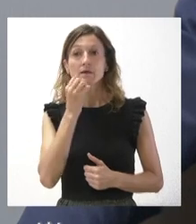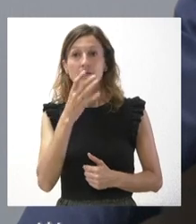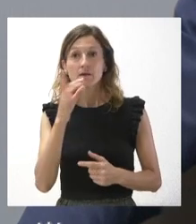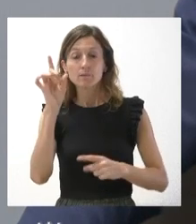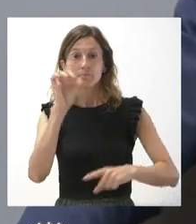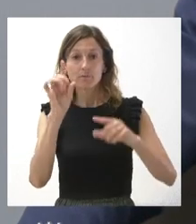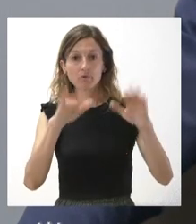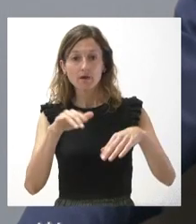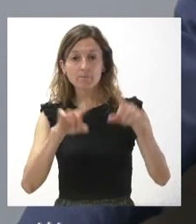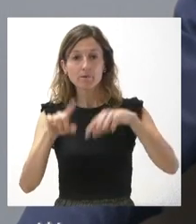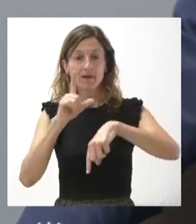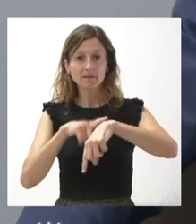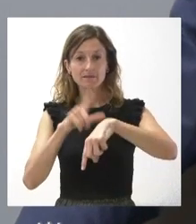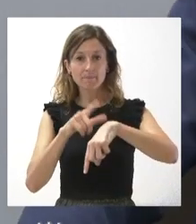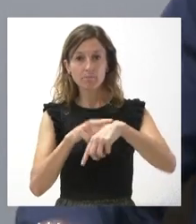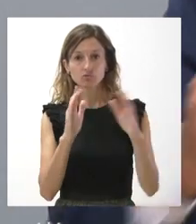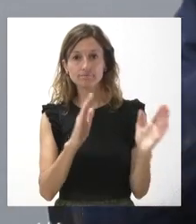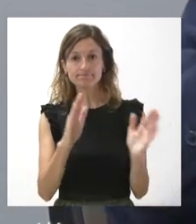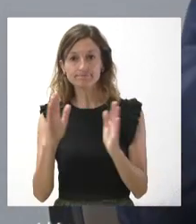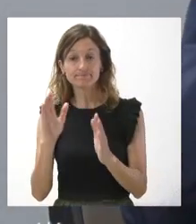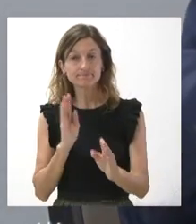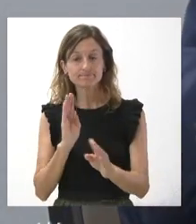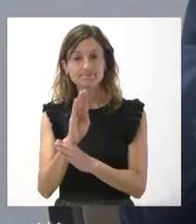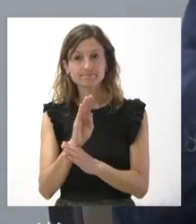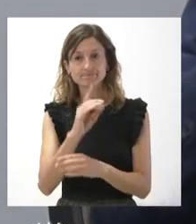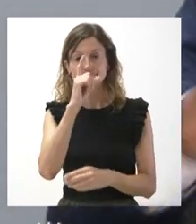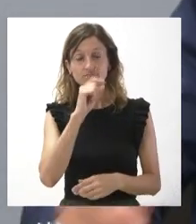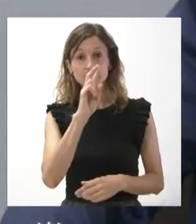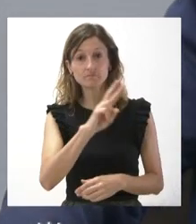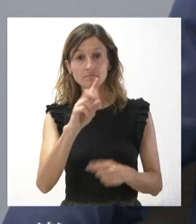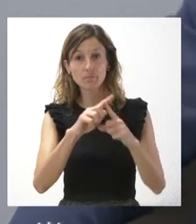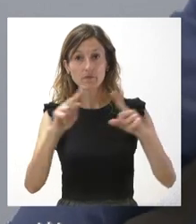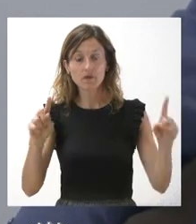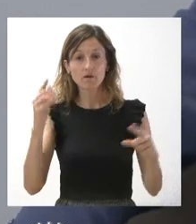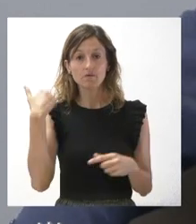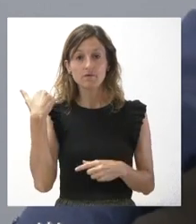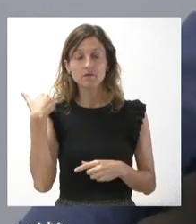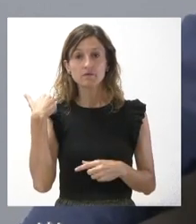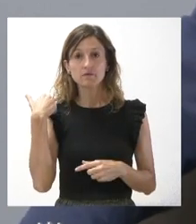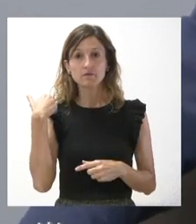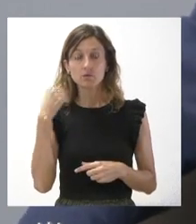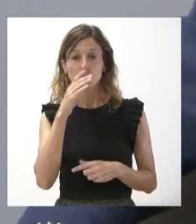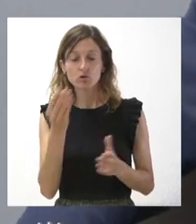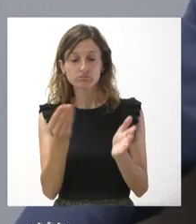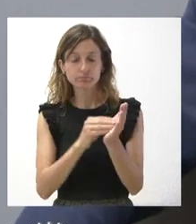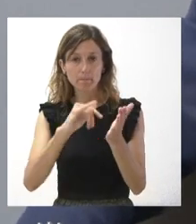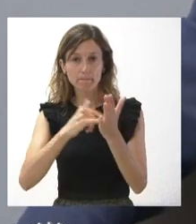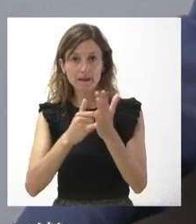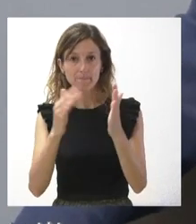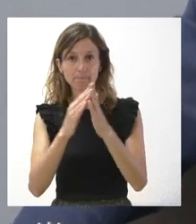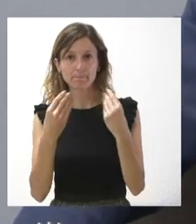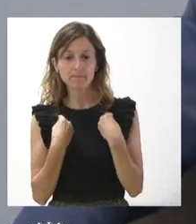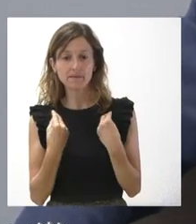tema son los tiempos. Hay que tener en cuenta que estas ayudas del año 2022 forman parte del nuevo plan de vivienda que